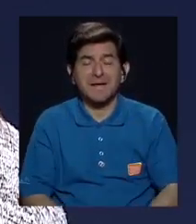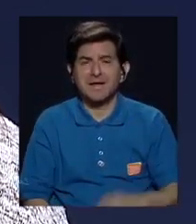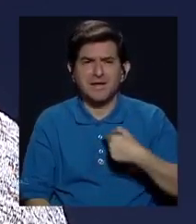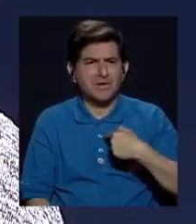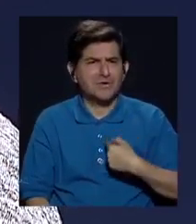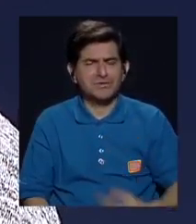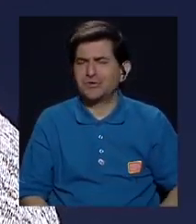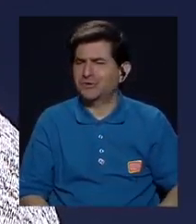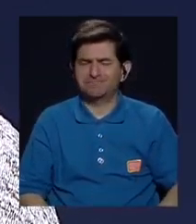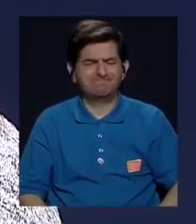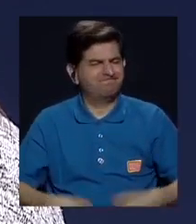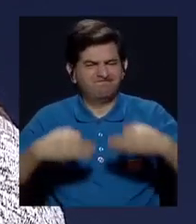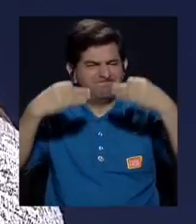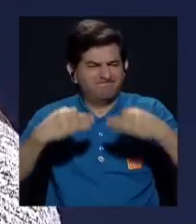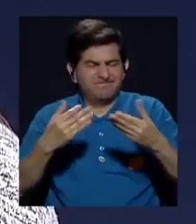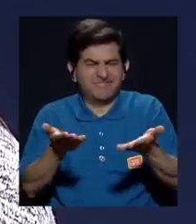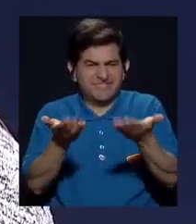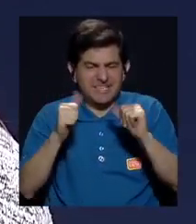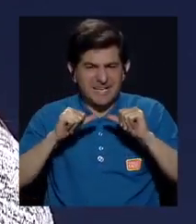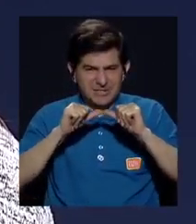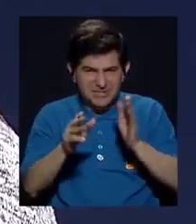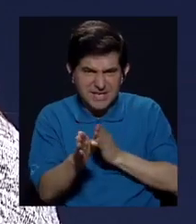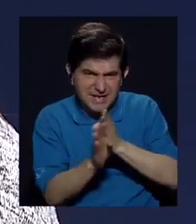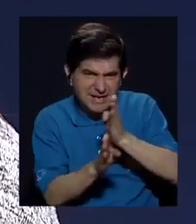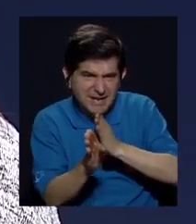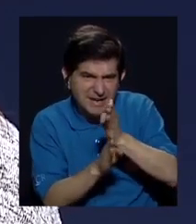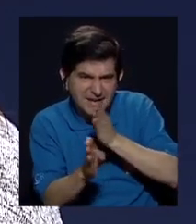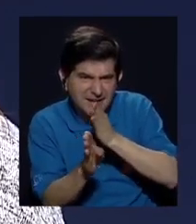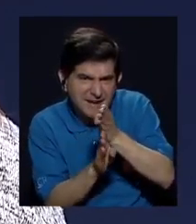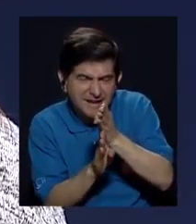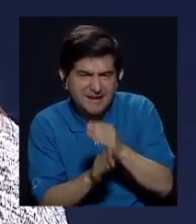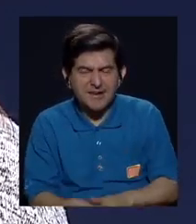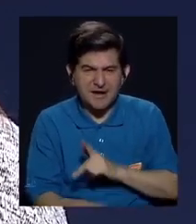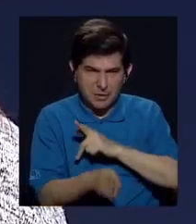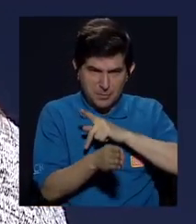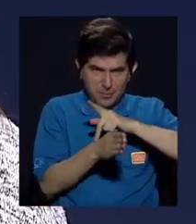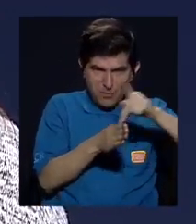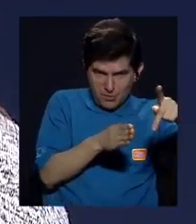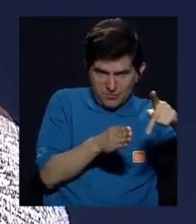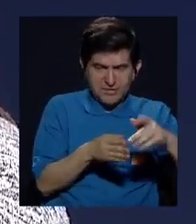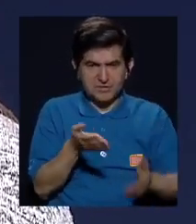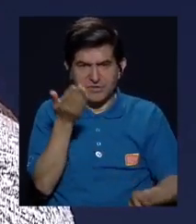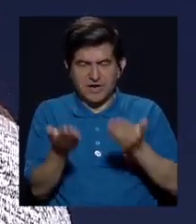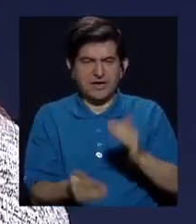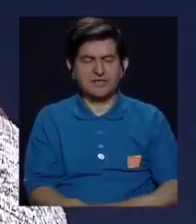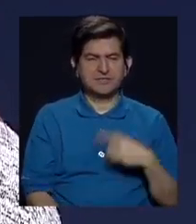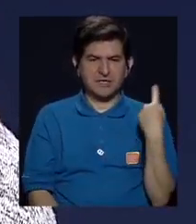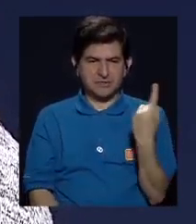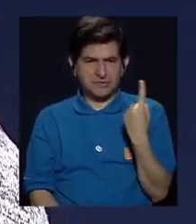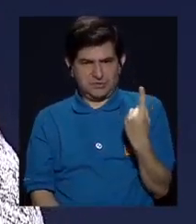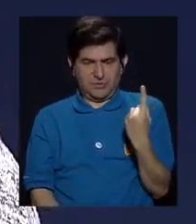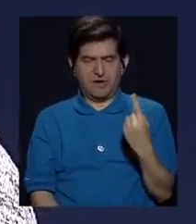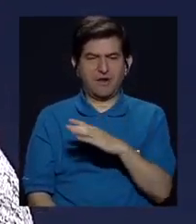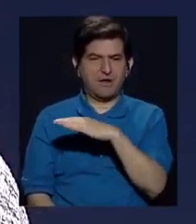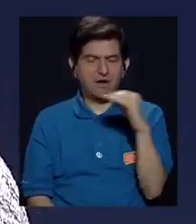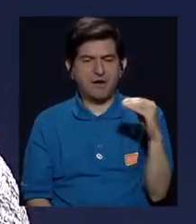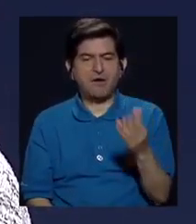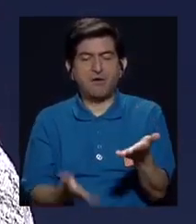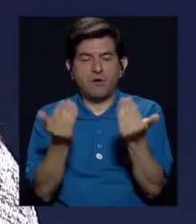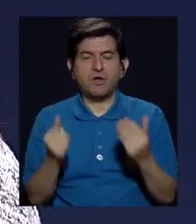estoy decidida en si quiero seguir una carrera profesional como solista o si